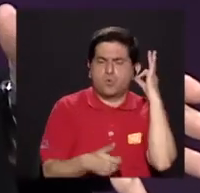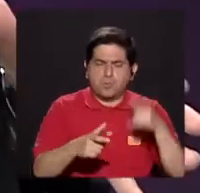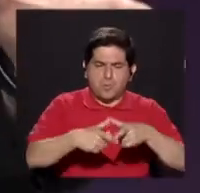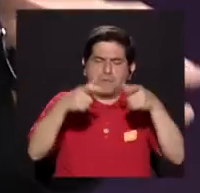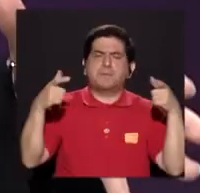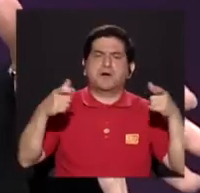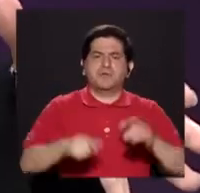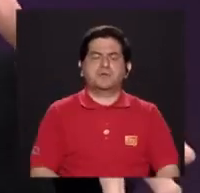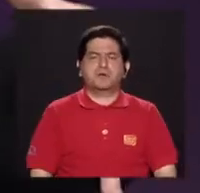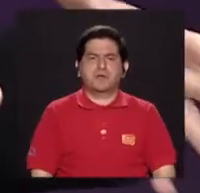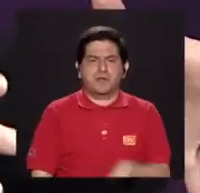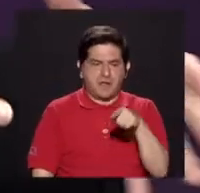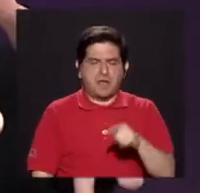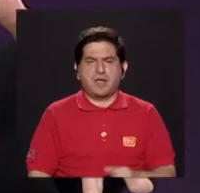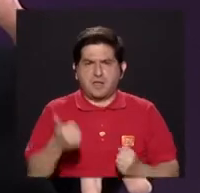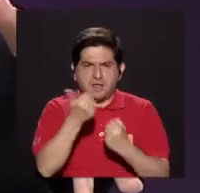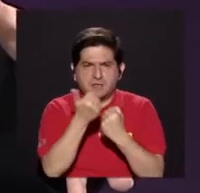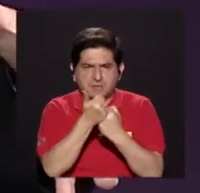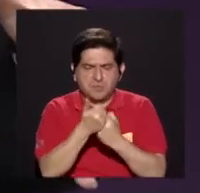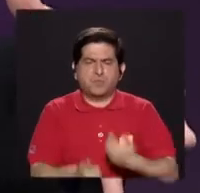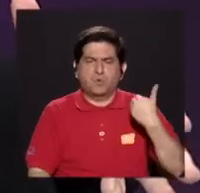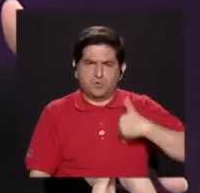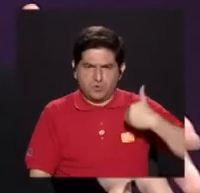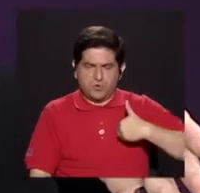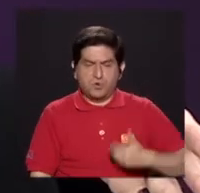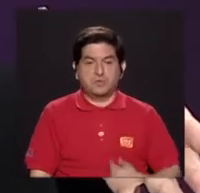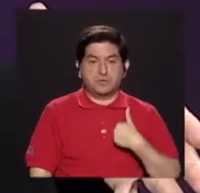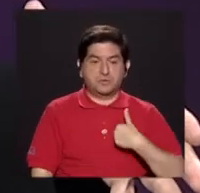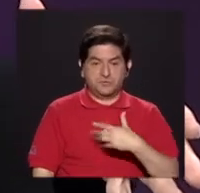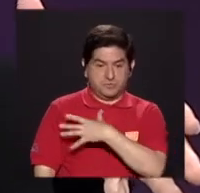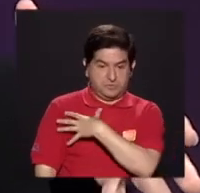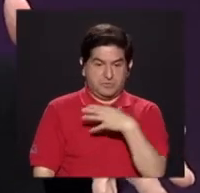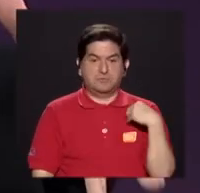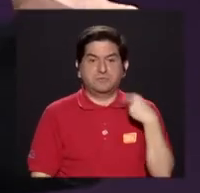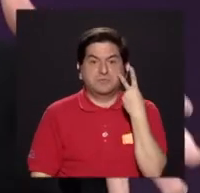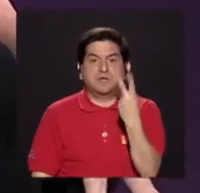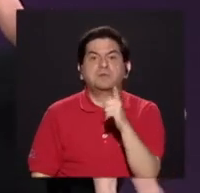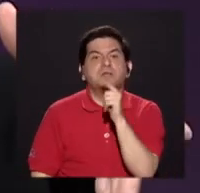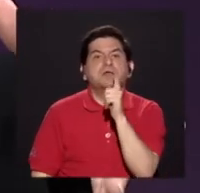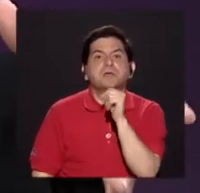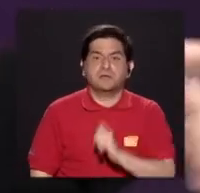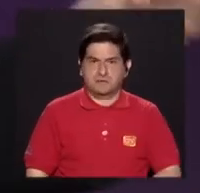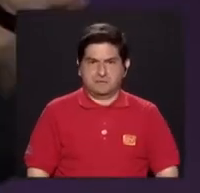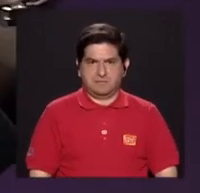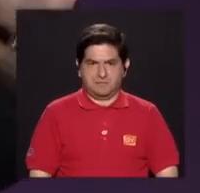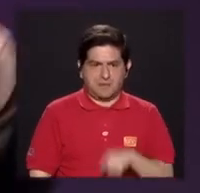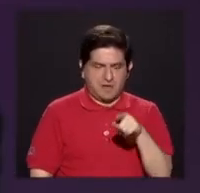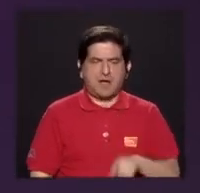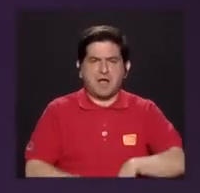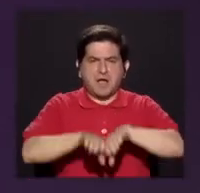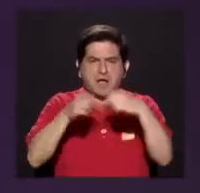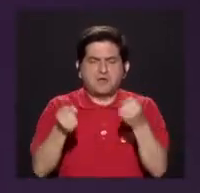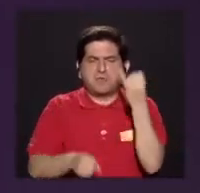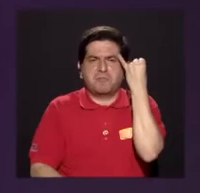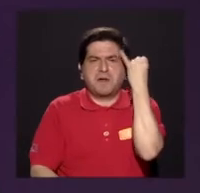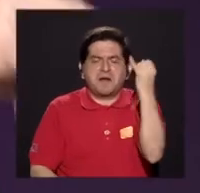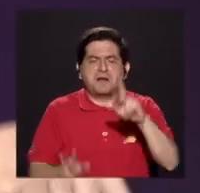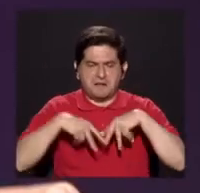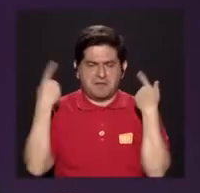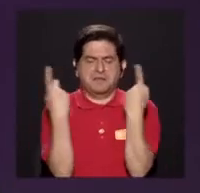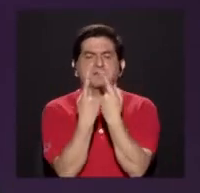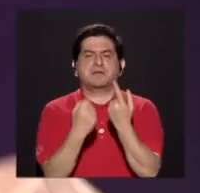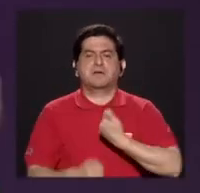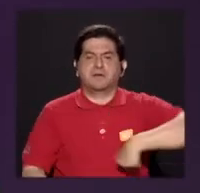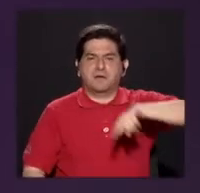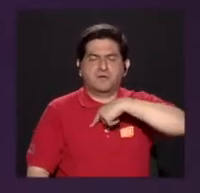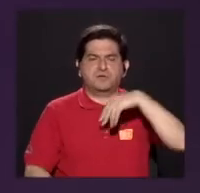mayoría, con una tesis, apoyadas por hombres, que me hubiera encantado ver quiénes eran, ¿verdad? ¿Quiénes rompían la línea de fracción? Exactamente. Nosotros